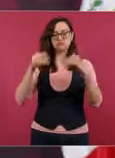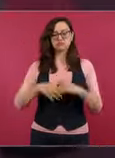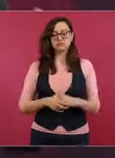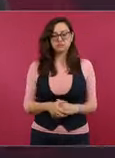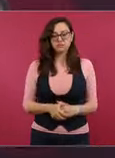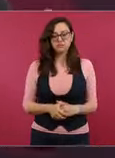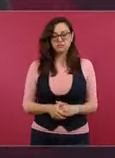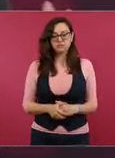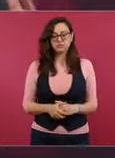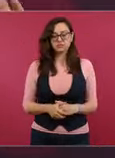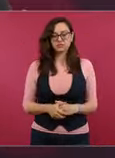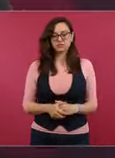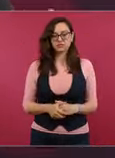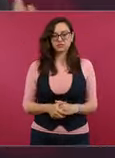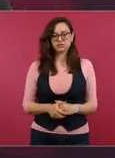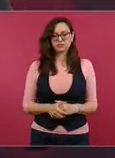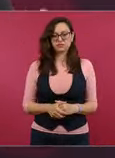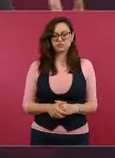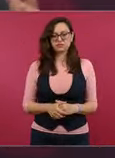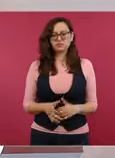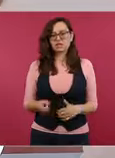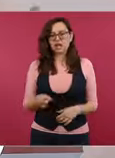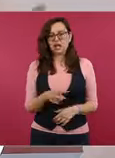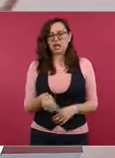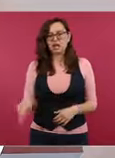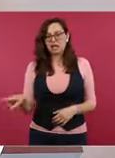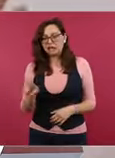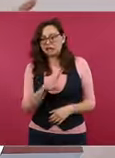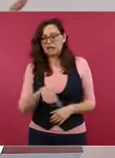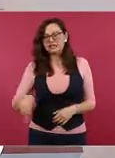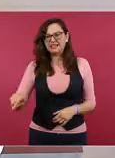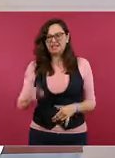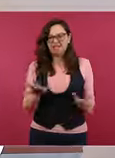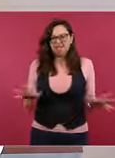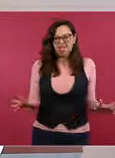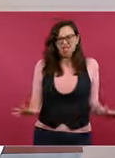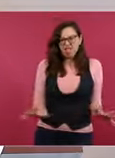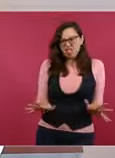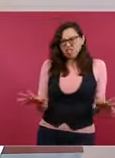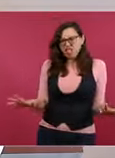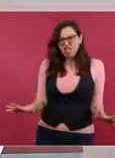¿Por qué estar apostando a la confrontación, a la violencia?